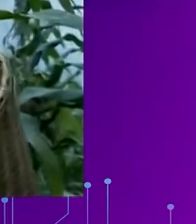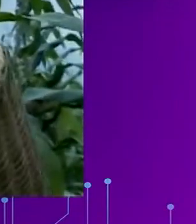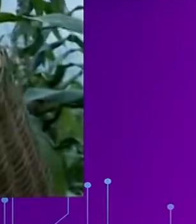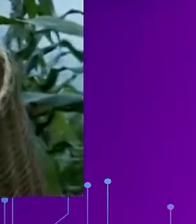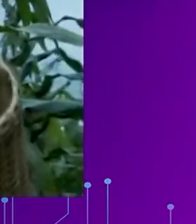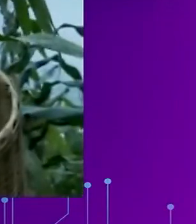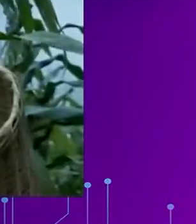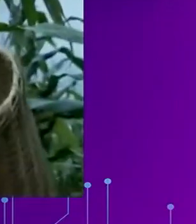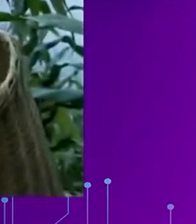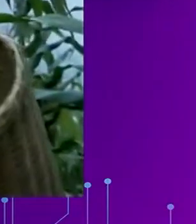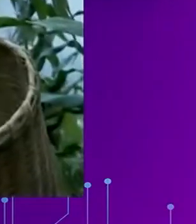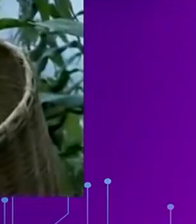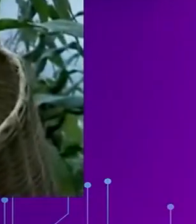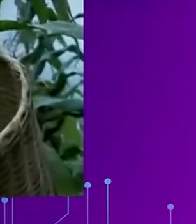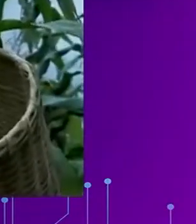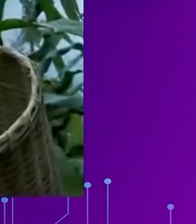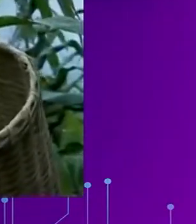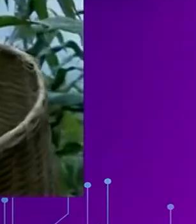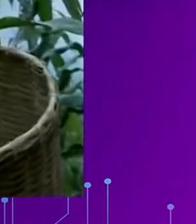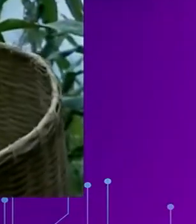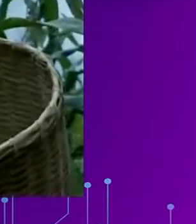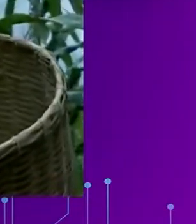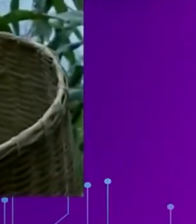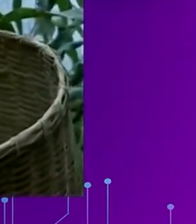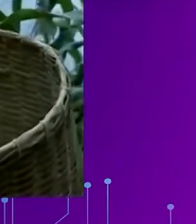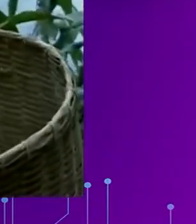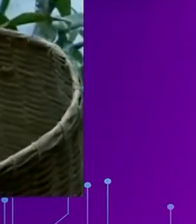xigintlali no patutlaime para